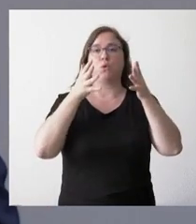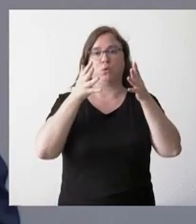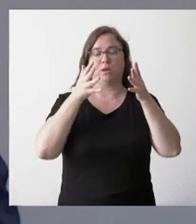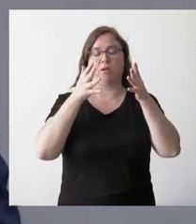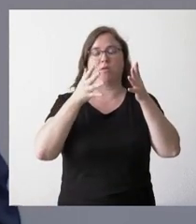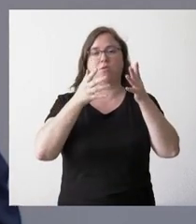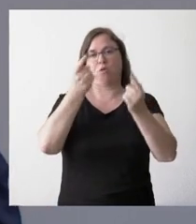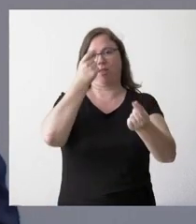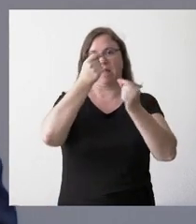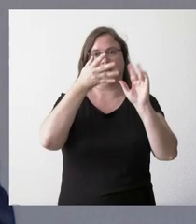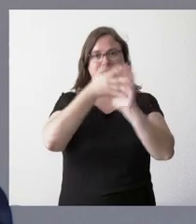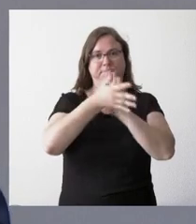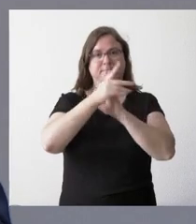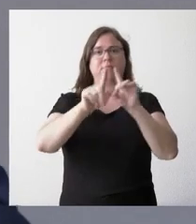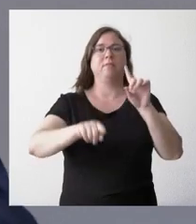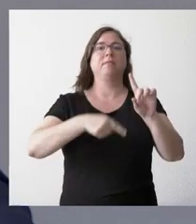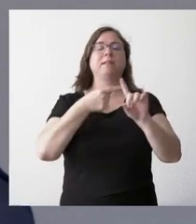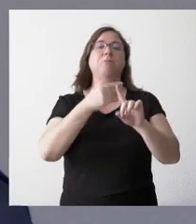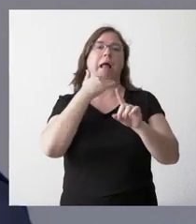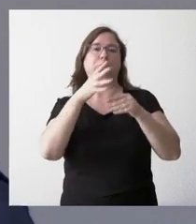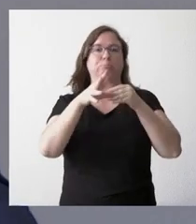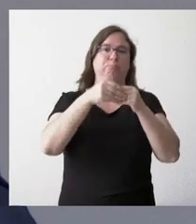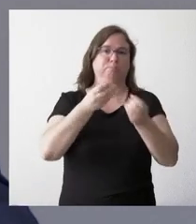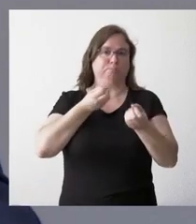alguna cuestión adicional.